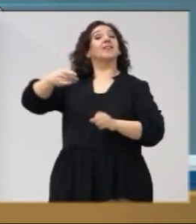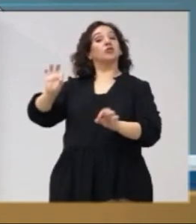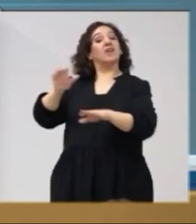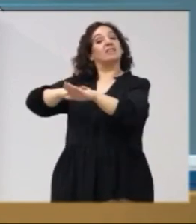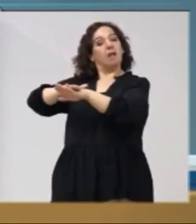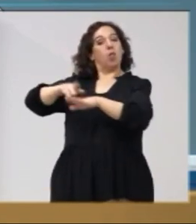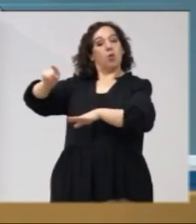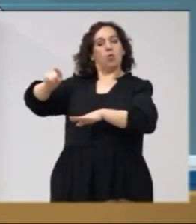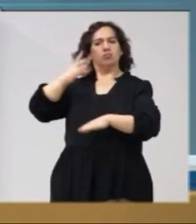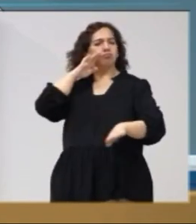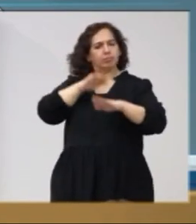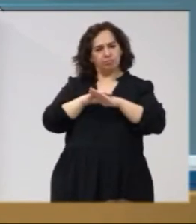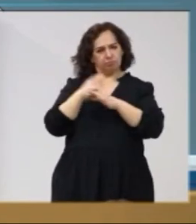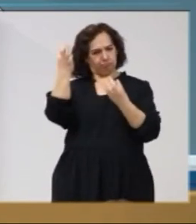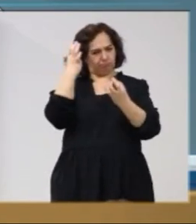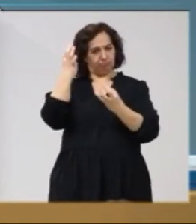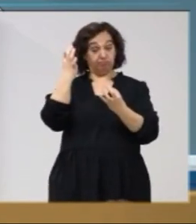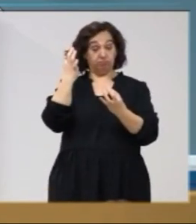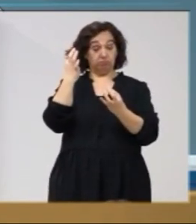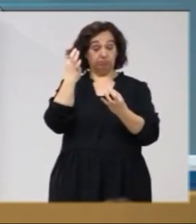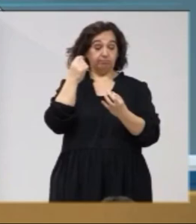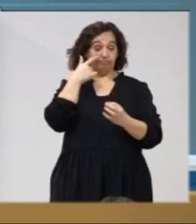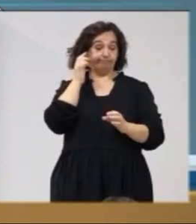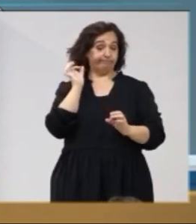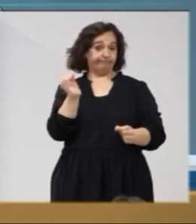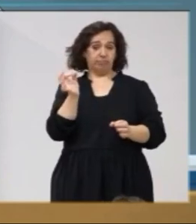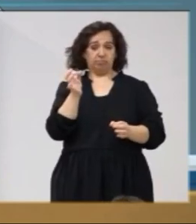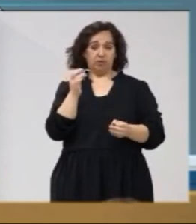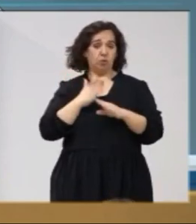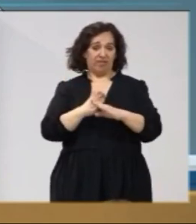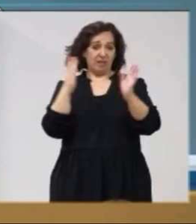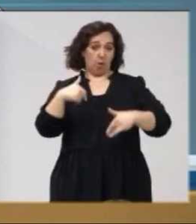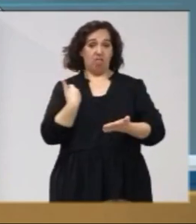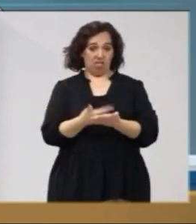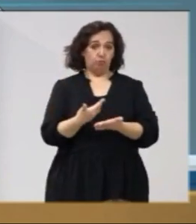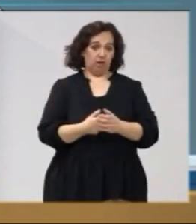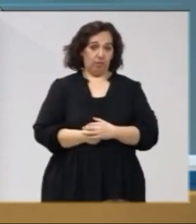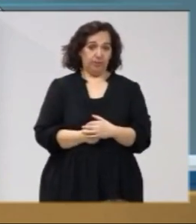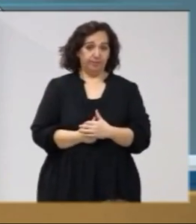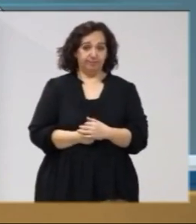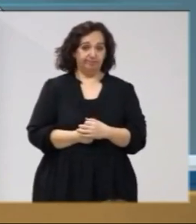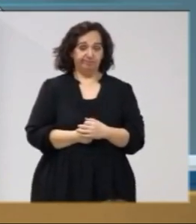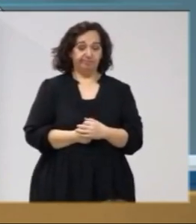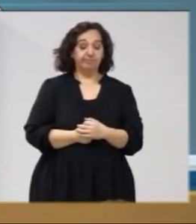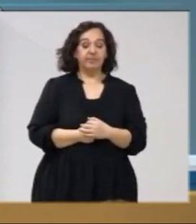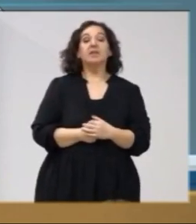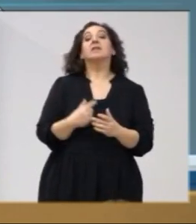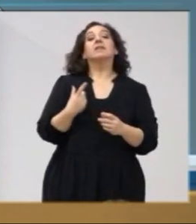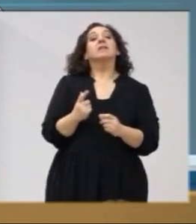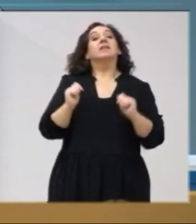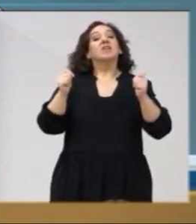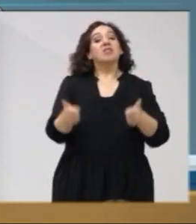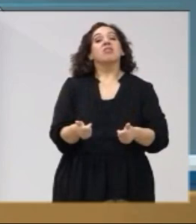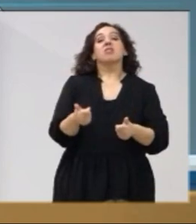cumpliendo rigurosamente, pero se ha demostrado que no es suficiente, no es suficiente. Vamos a iniciar